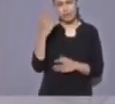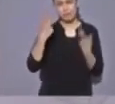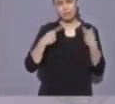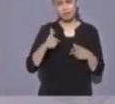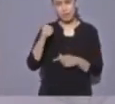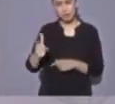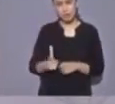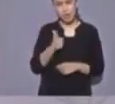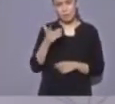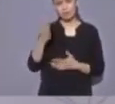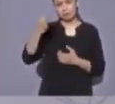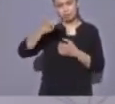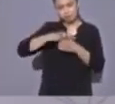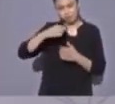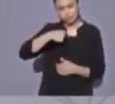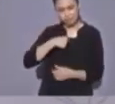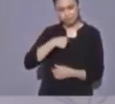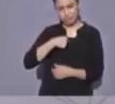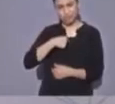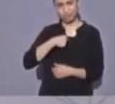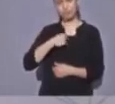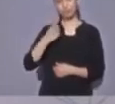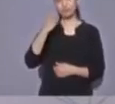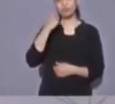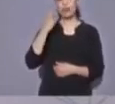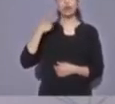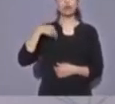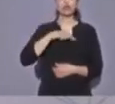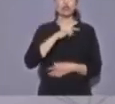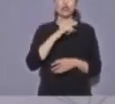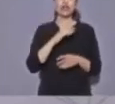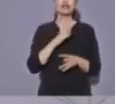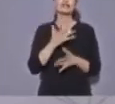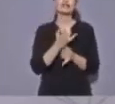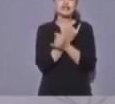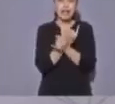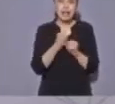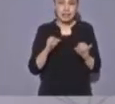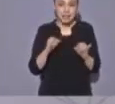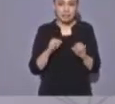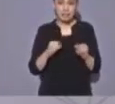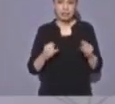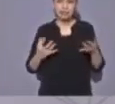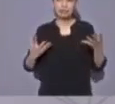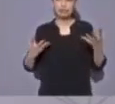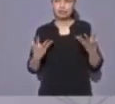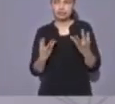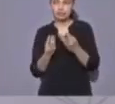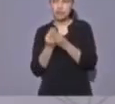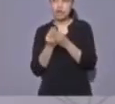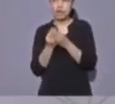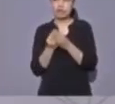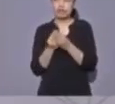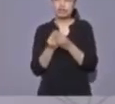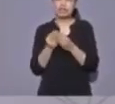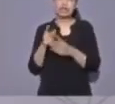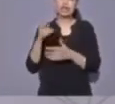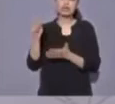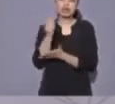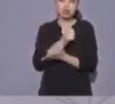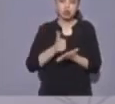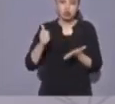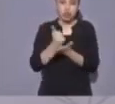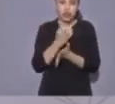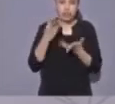este 6 de junio nosotros como independientes vamos con un equipo de ciudadanos cansados de ver la mediocridad del